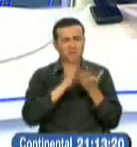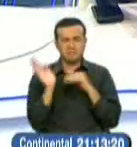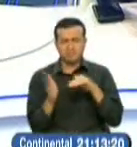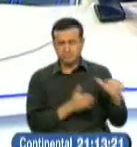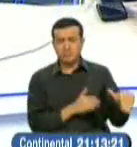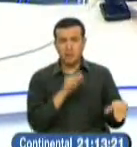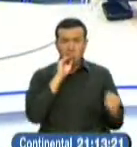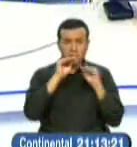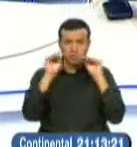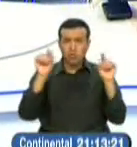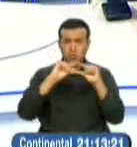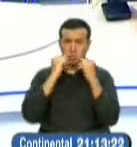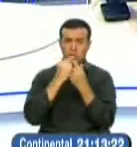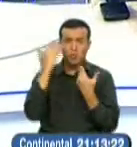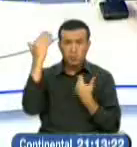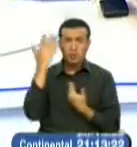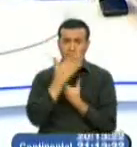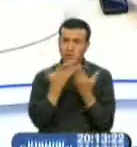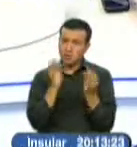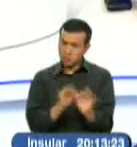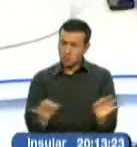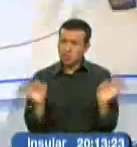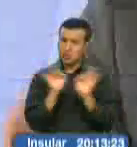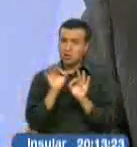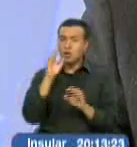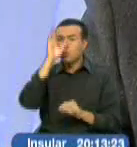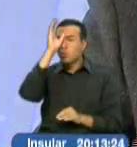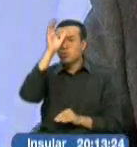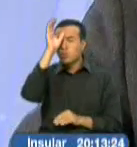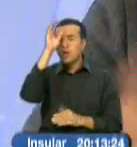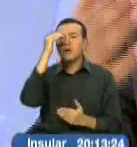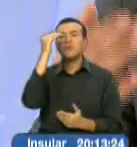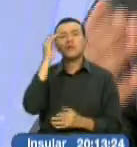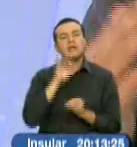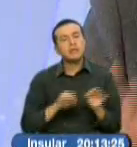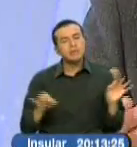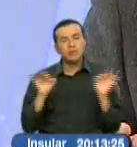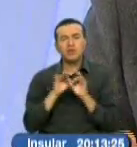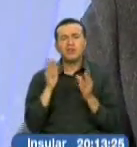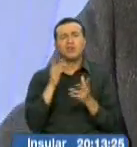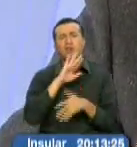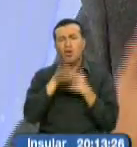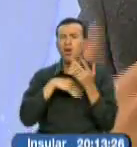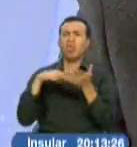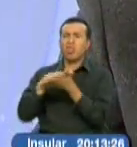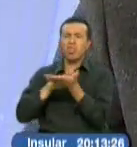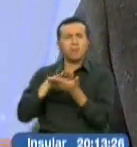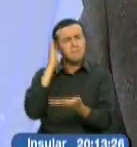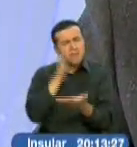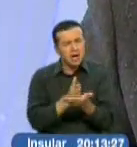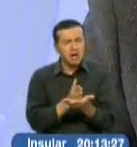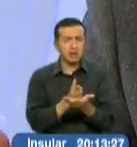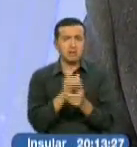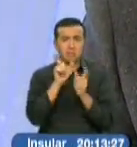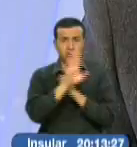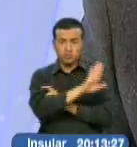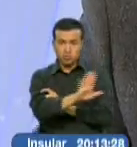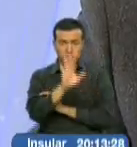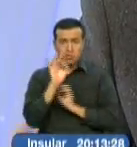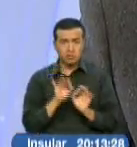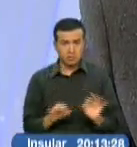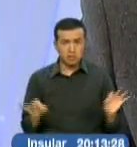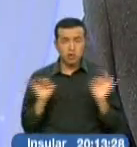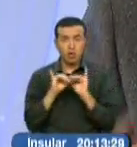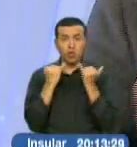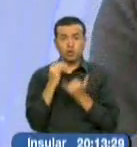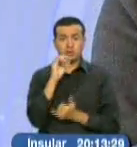llamamos a la clase política porque el Ecuador se merece una cultura política que desechen esos mitos y que en la práctica, que la gente le dé certezas.